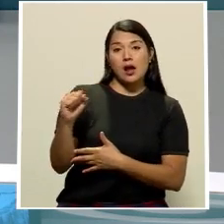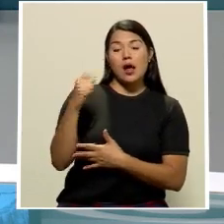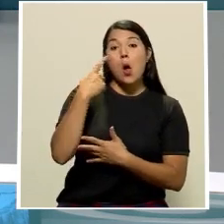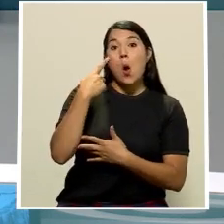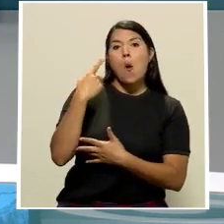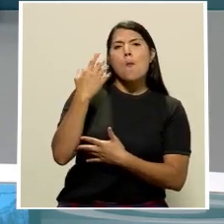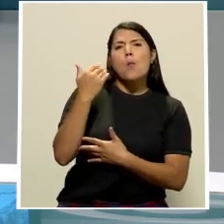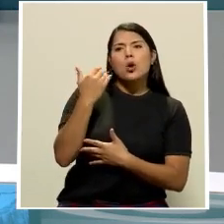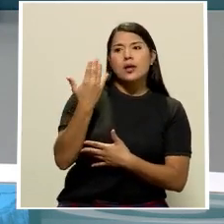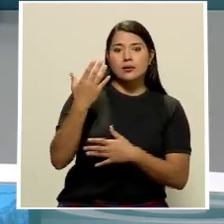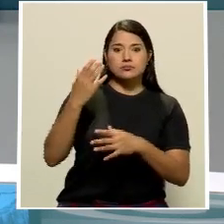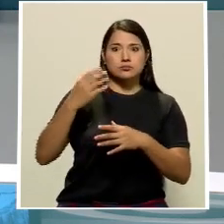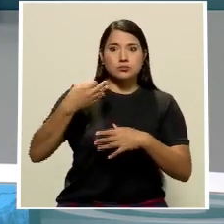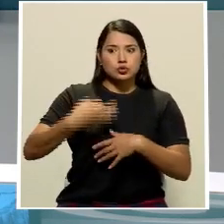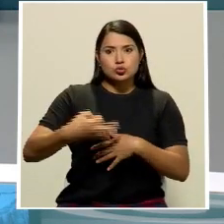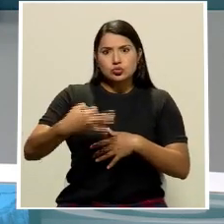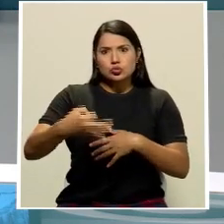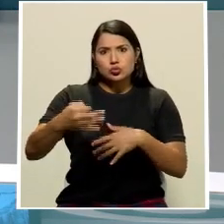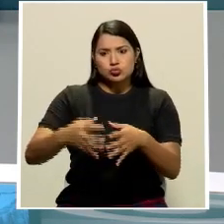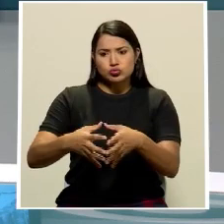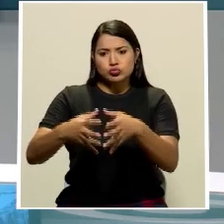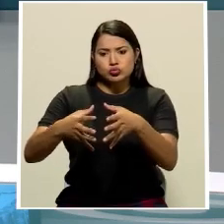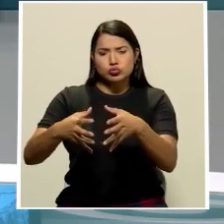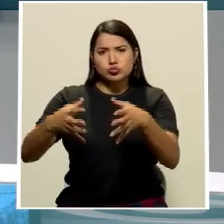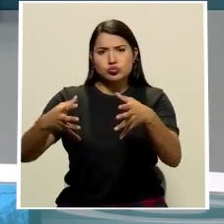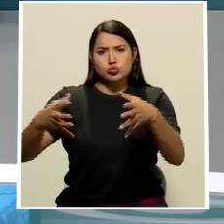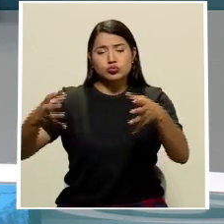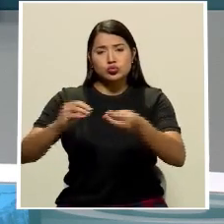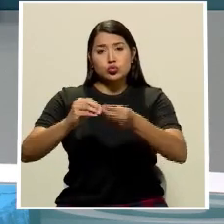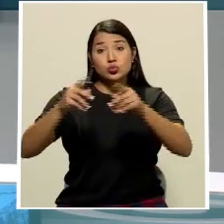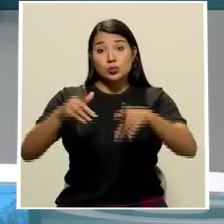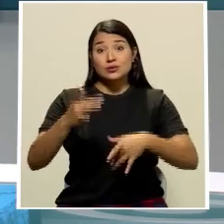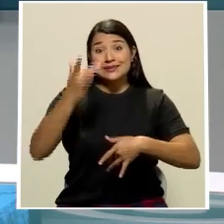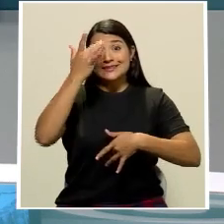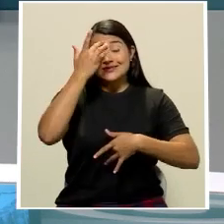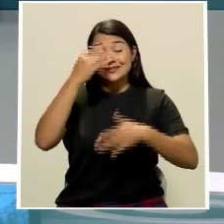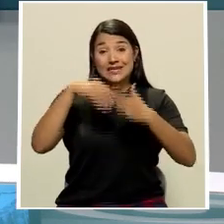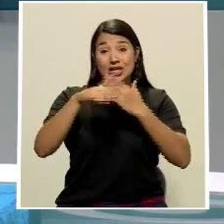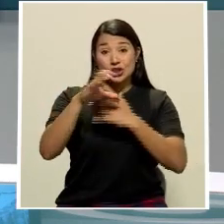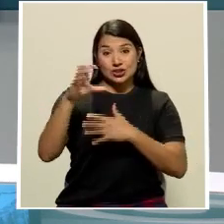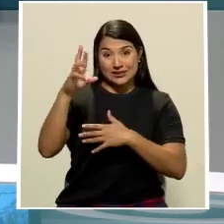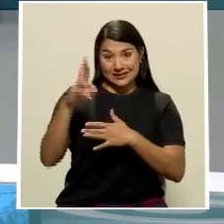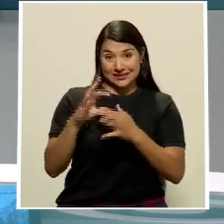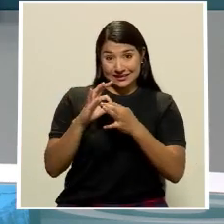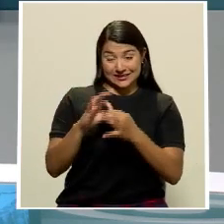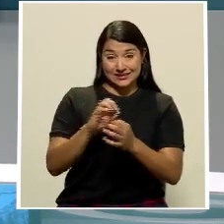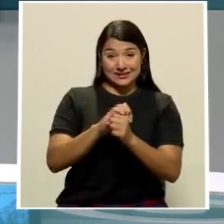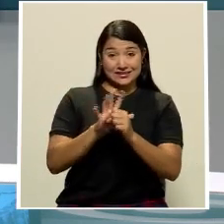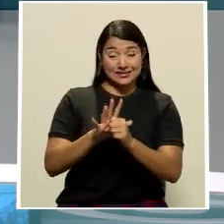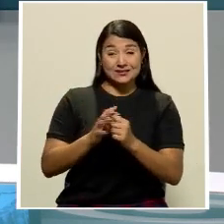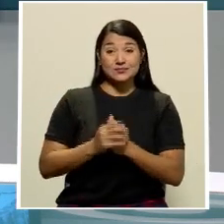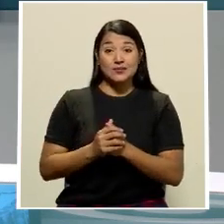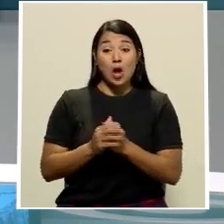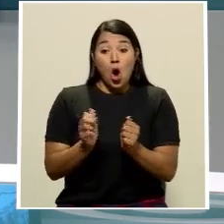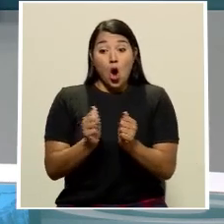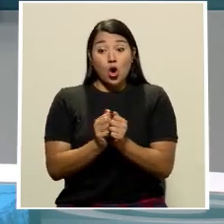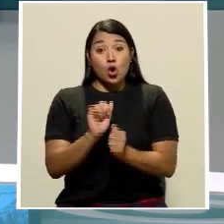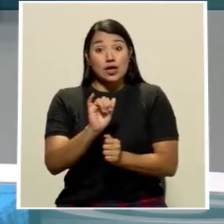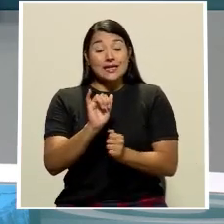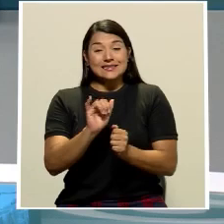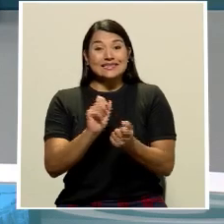incremento constante de nuevos diagnósticos de COVID en el país. Con estos cambios, la salud